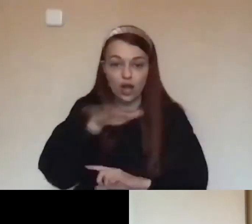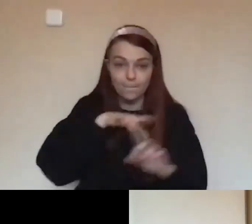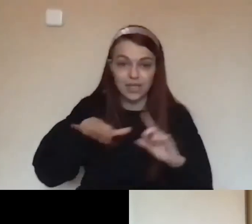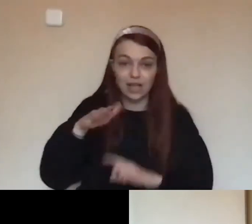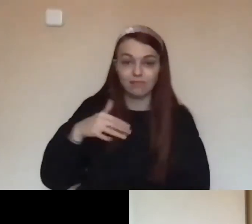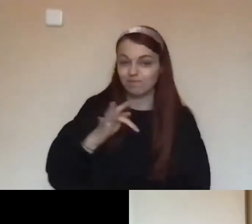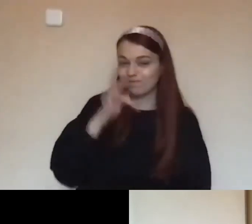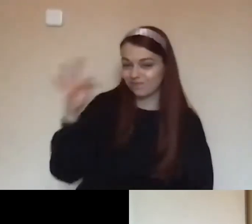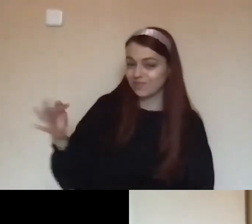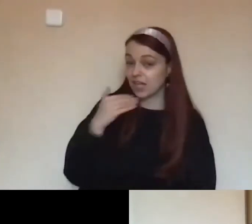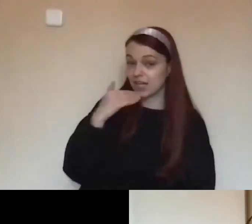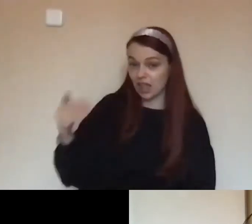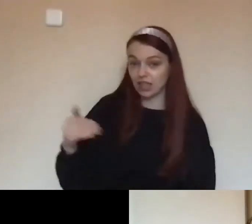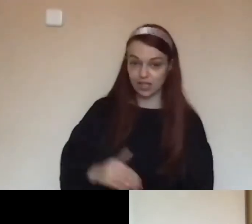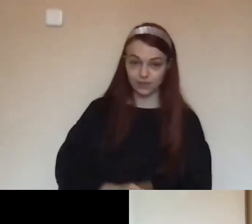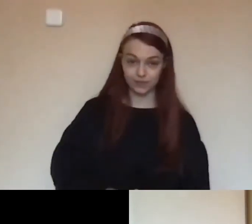es la palabra. Muchísimas gracias.